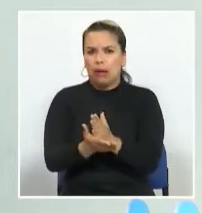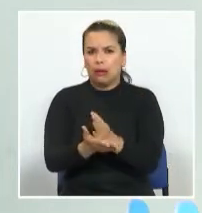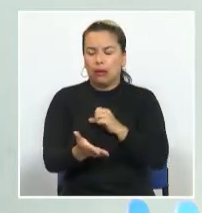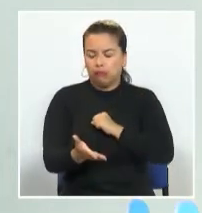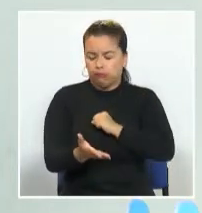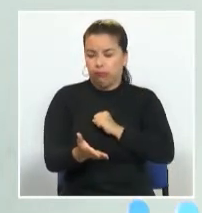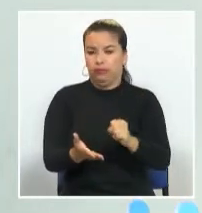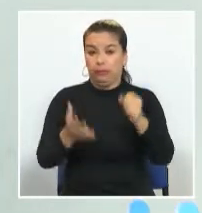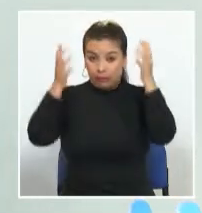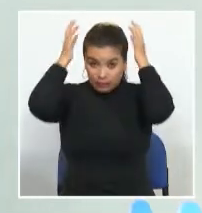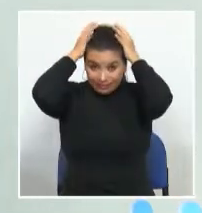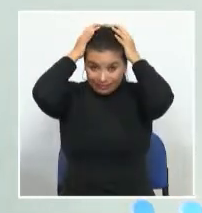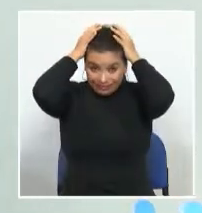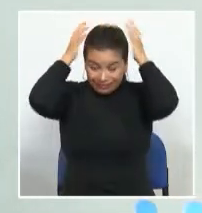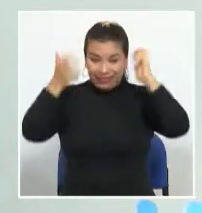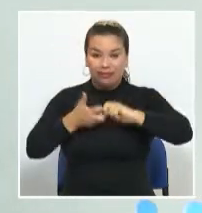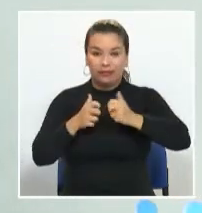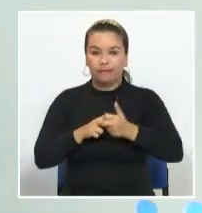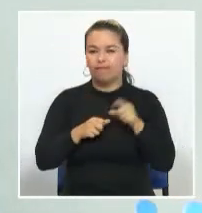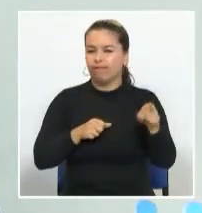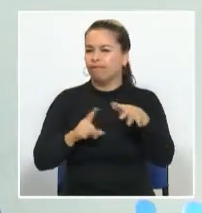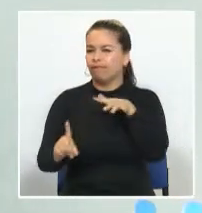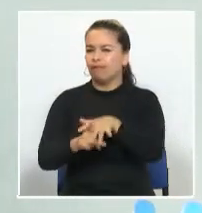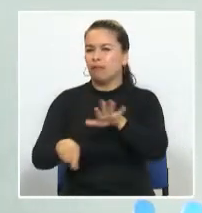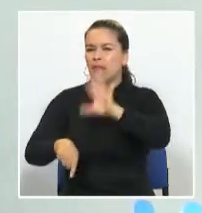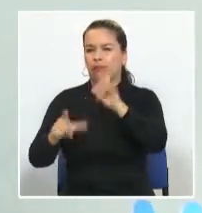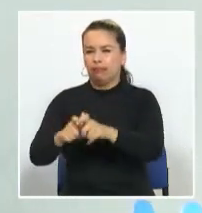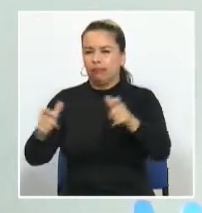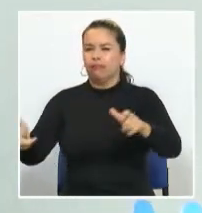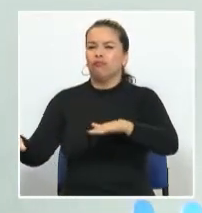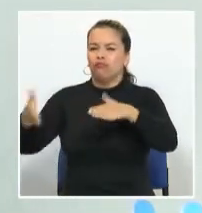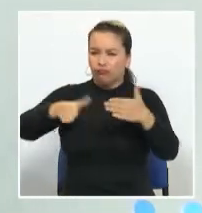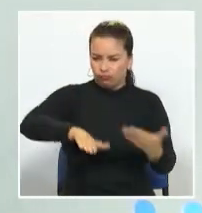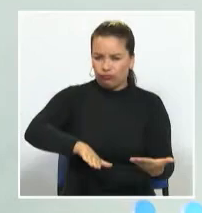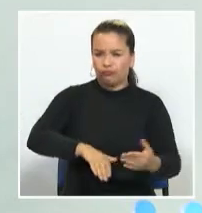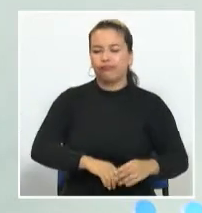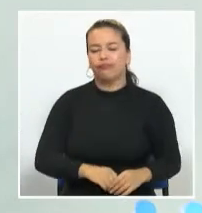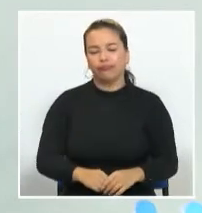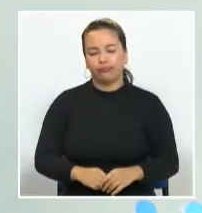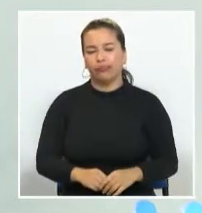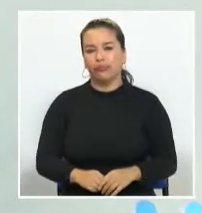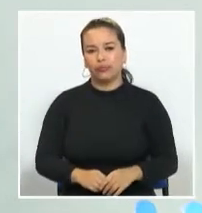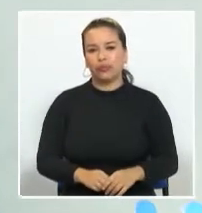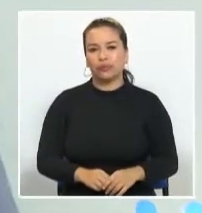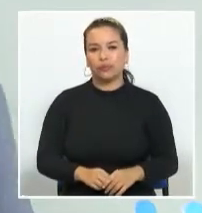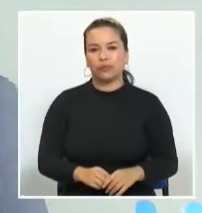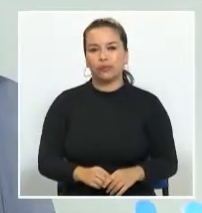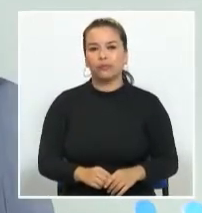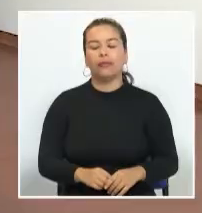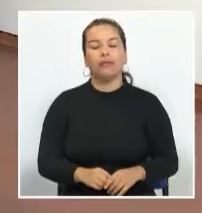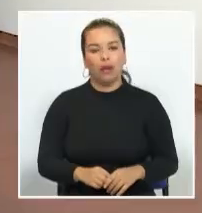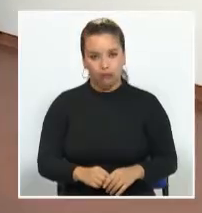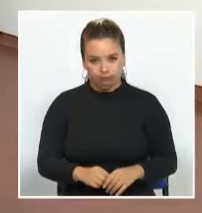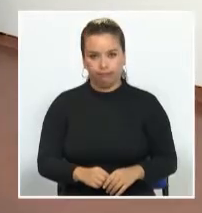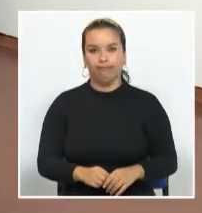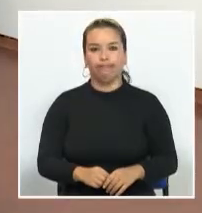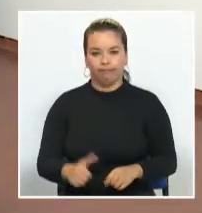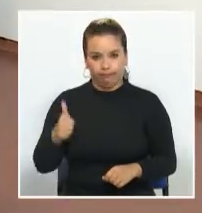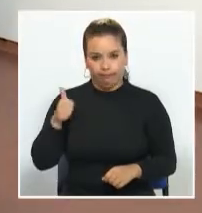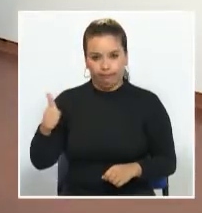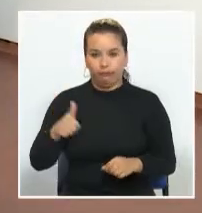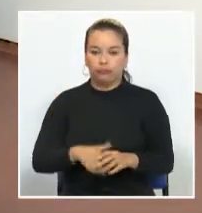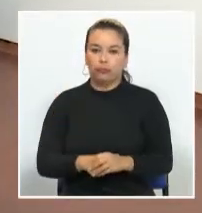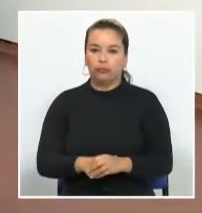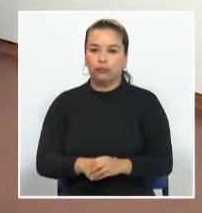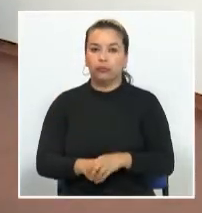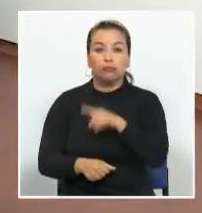nivel cerebral son la principal causa de enfermedad y de mortalidad. Perfecto, doctor. Digamos que esa